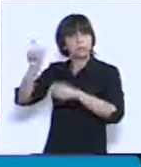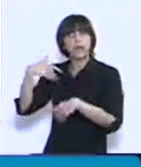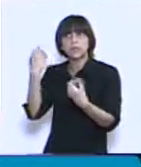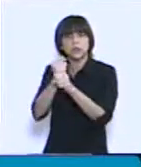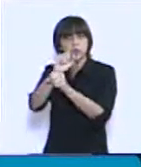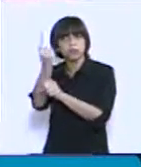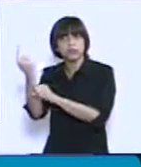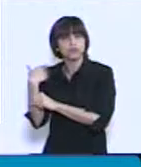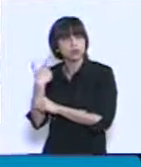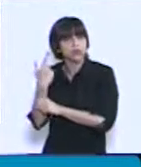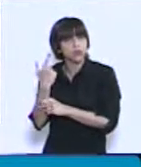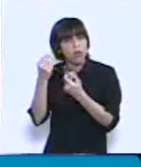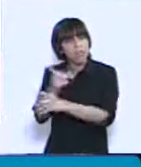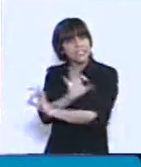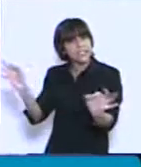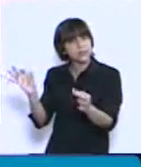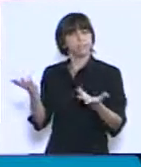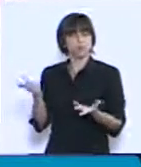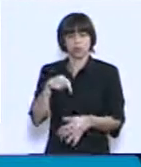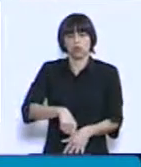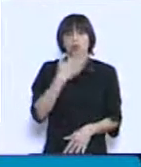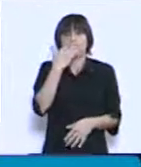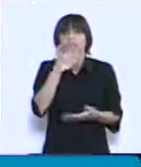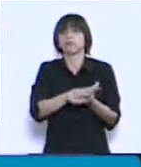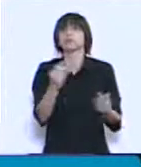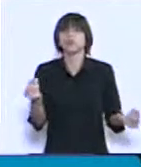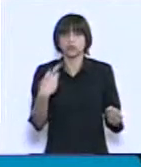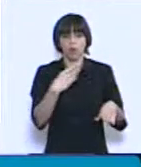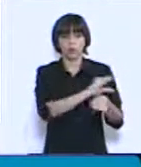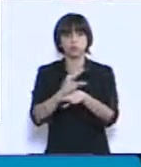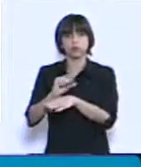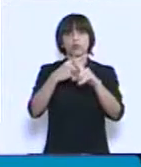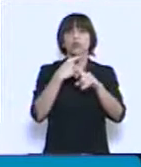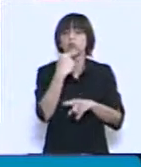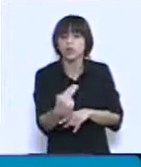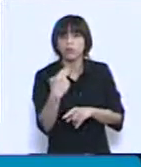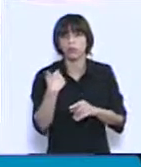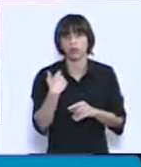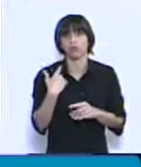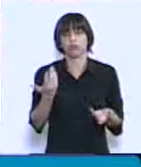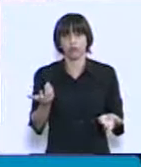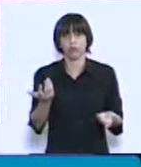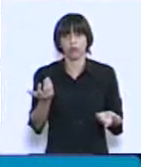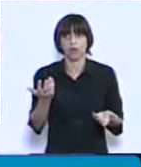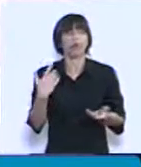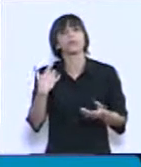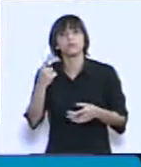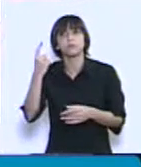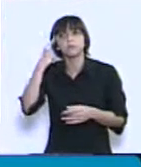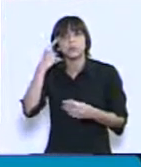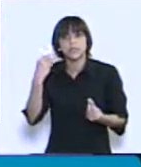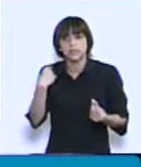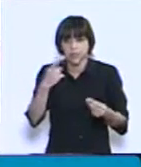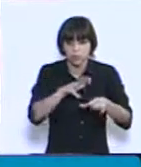hablando? Hoy entre asignación universal por hijo y asignación contributiva estamos hablando casi de 7 millones